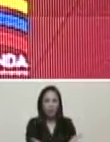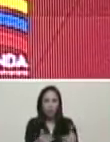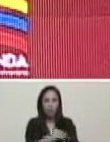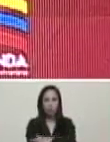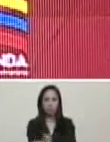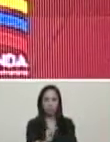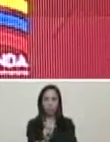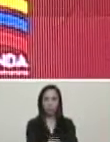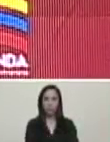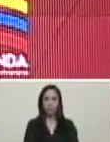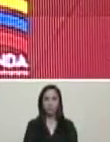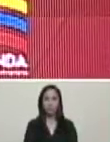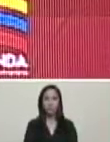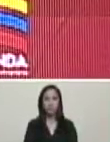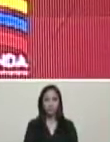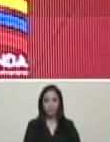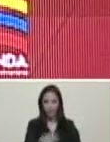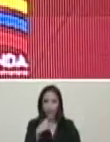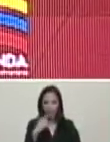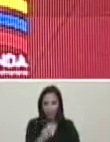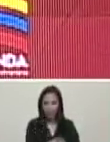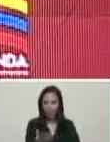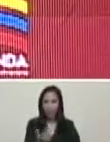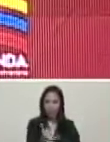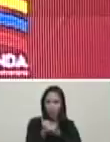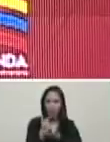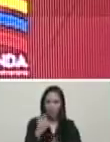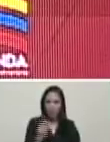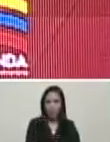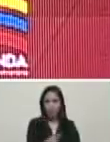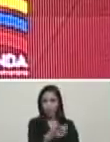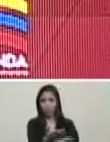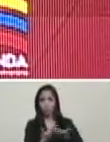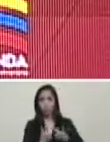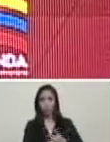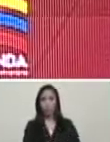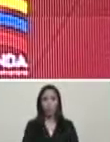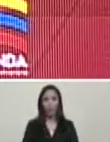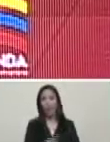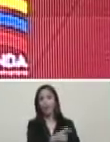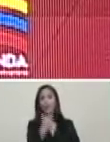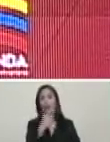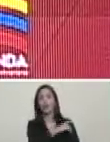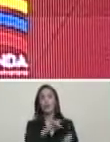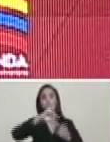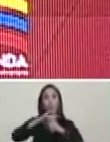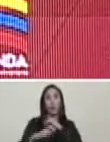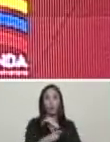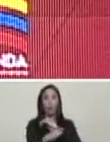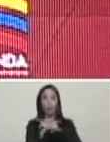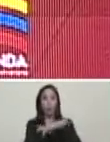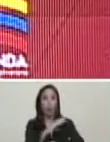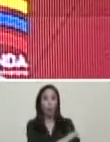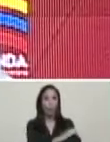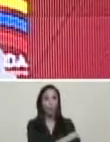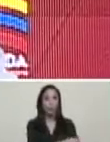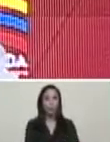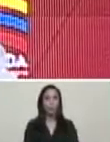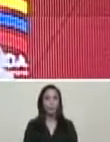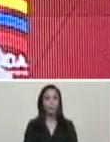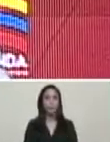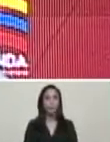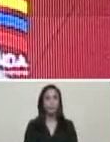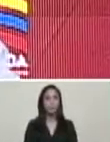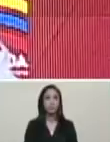sobreviviendo. ¿Es eso vida? Eso es lo que le ofrece el autoproclamado y la derecha golpista. Eso es lo que le ofrece al